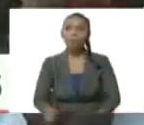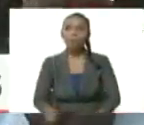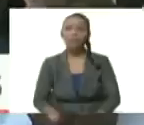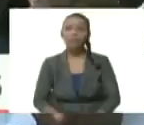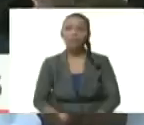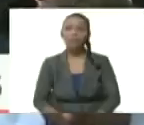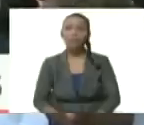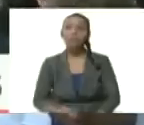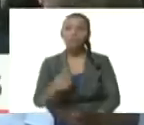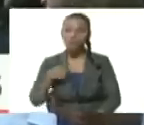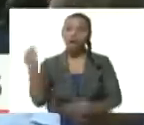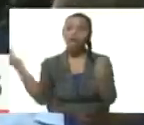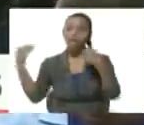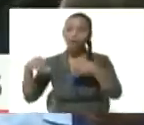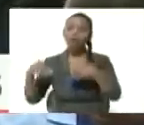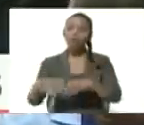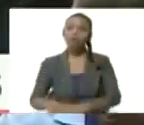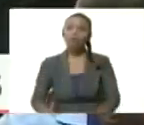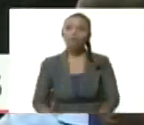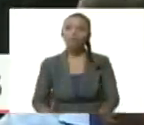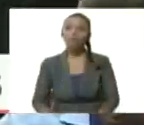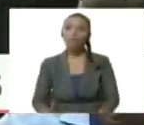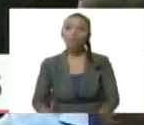Estoy de acuerdo.